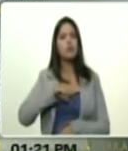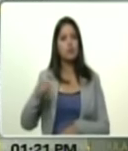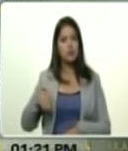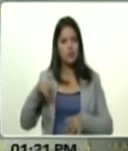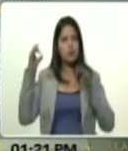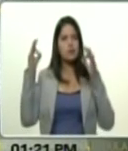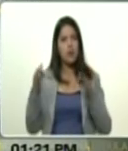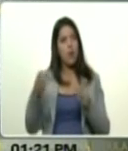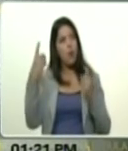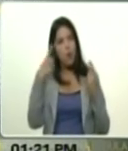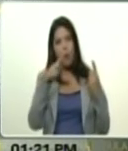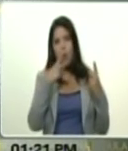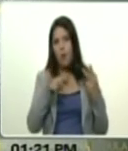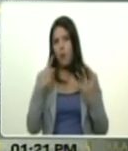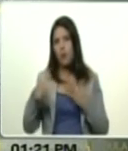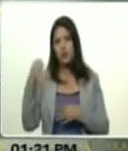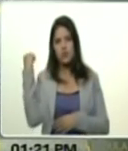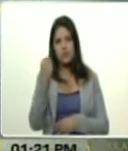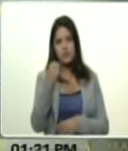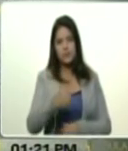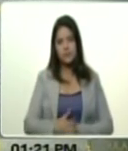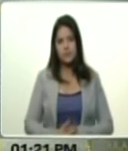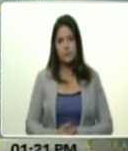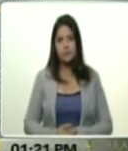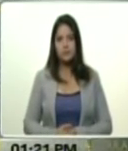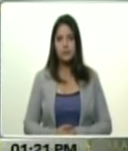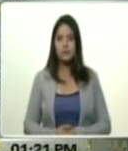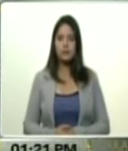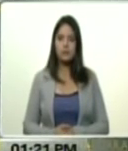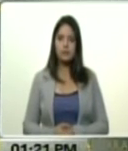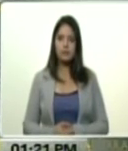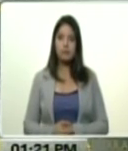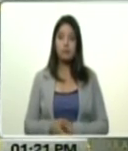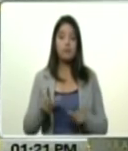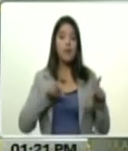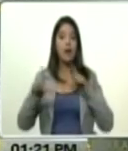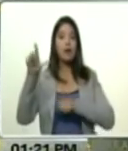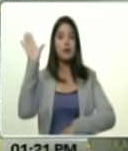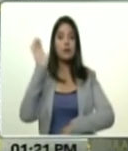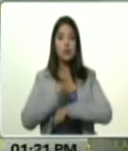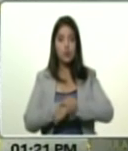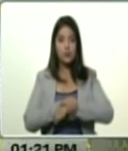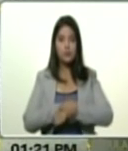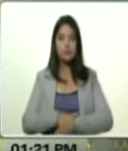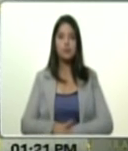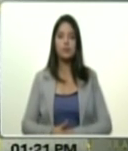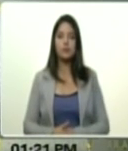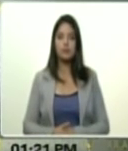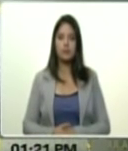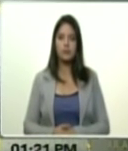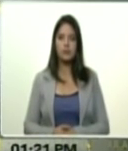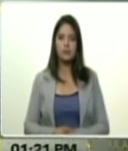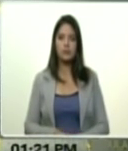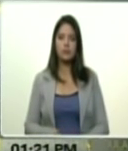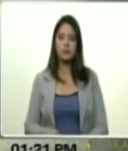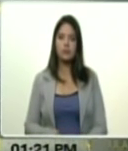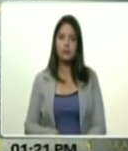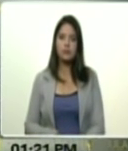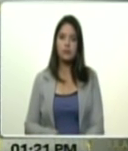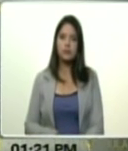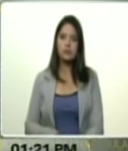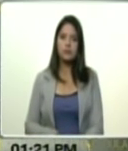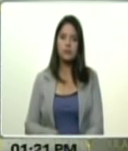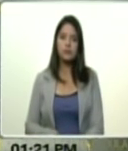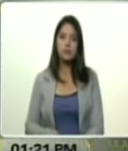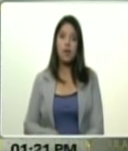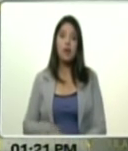cometido otros homicidios. Repito, está detenido el autor material de los hechos, en sus confesiones y